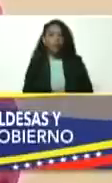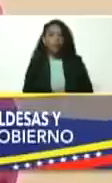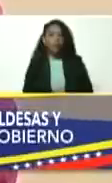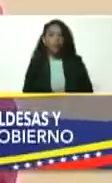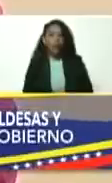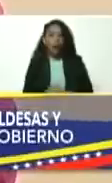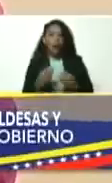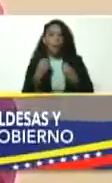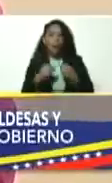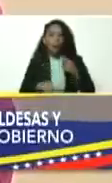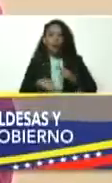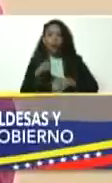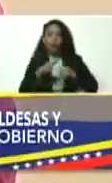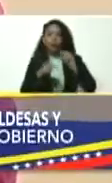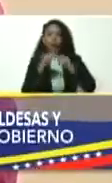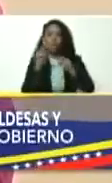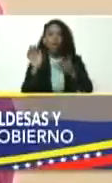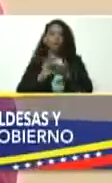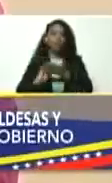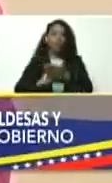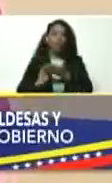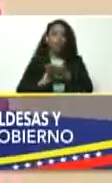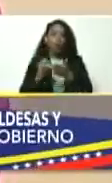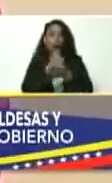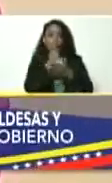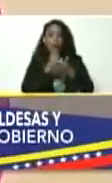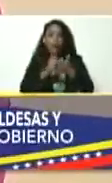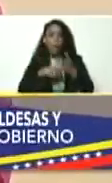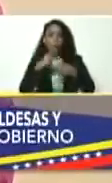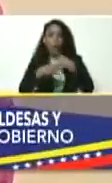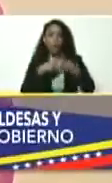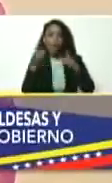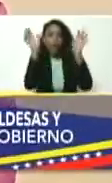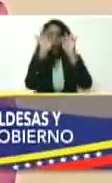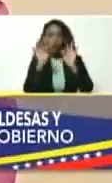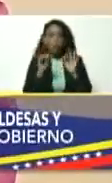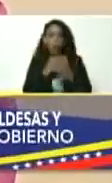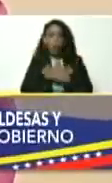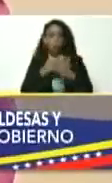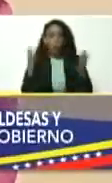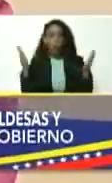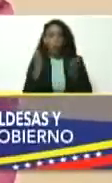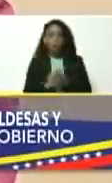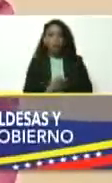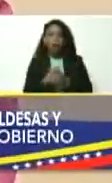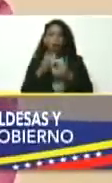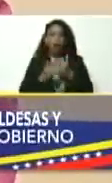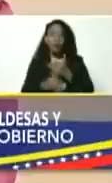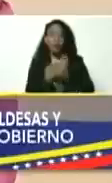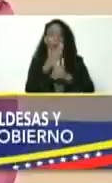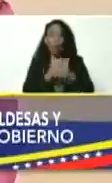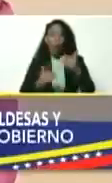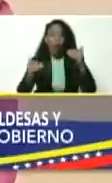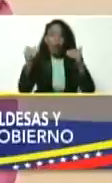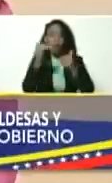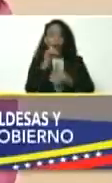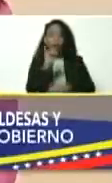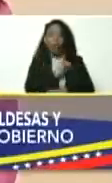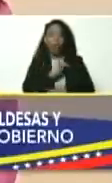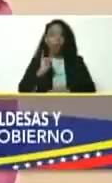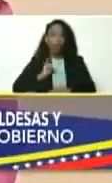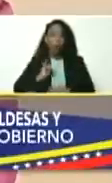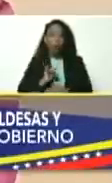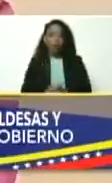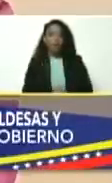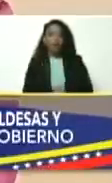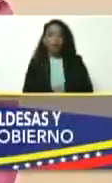construir las soluciones y las líneas políticas de manera colectiva a avanzar por encima del individualismo